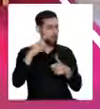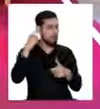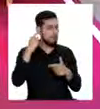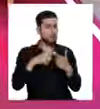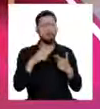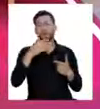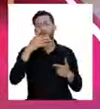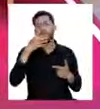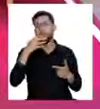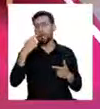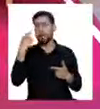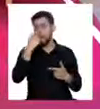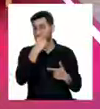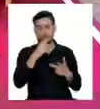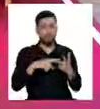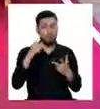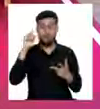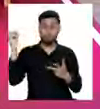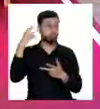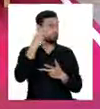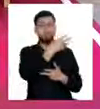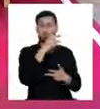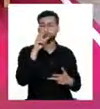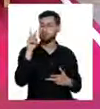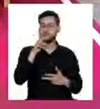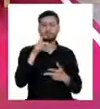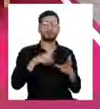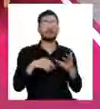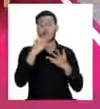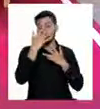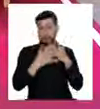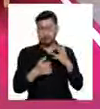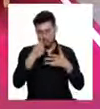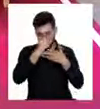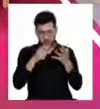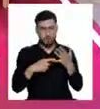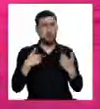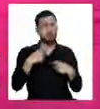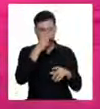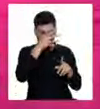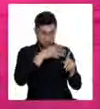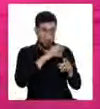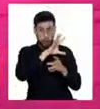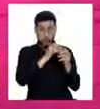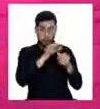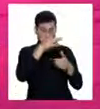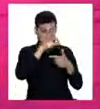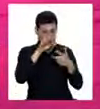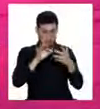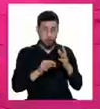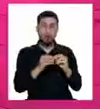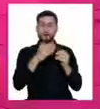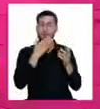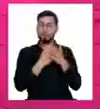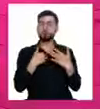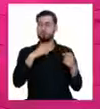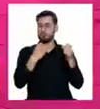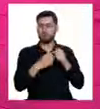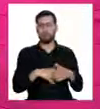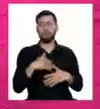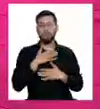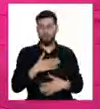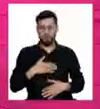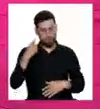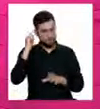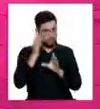el oftalmológico, el de reacciones, el de sangre, para ver si tienes las condiciones idóneas para conducir un vehículo automotor, físicas